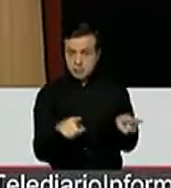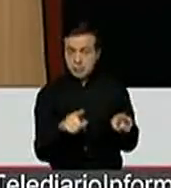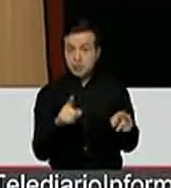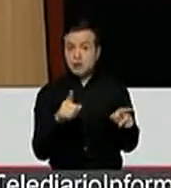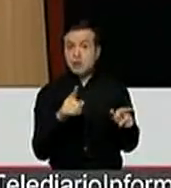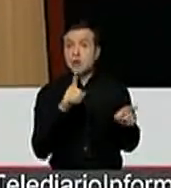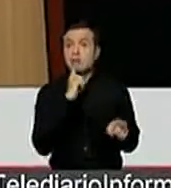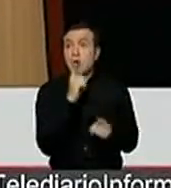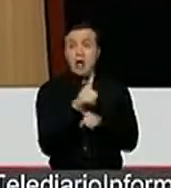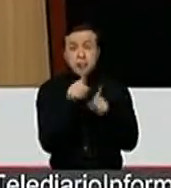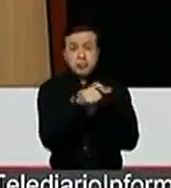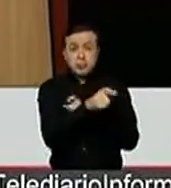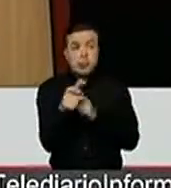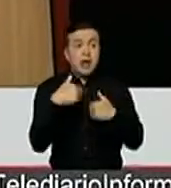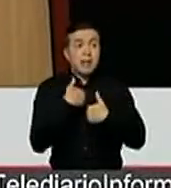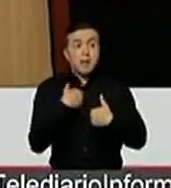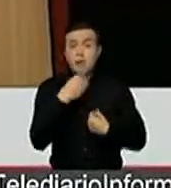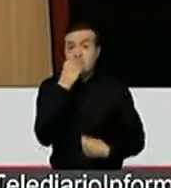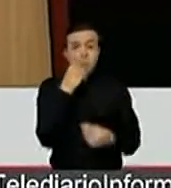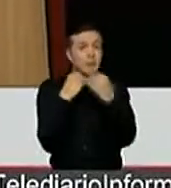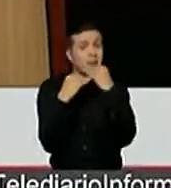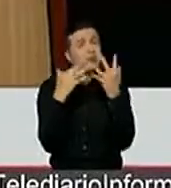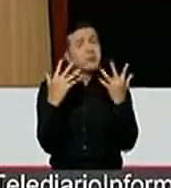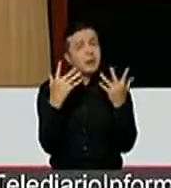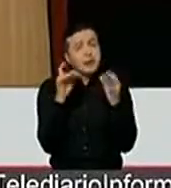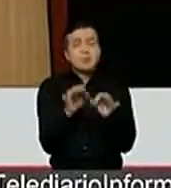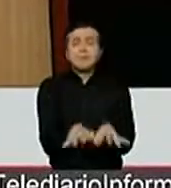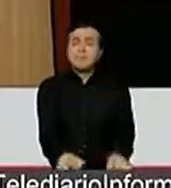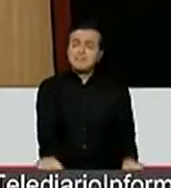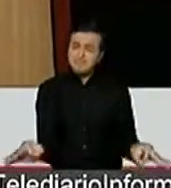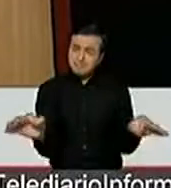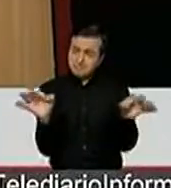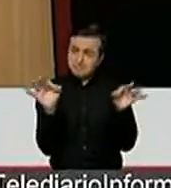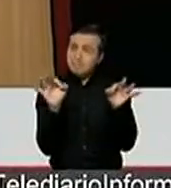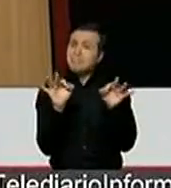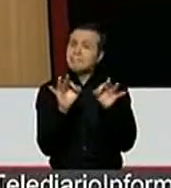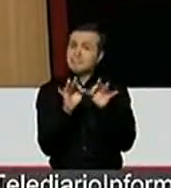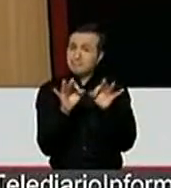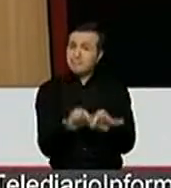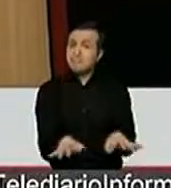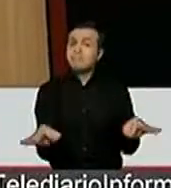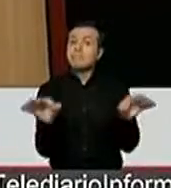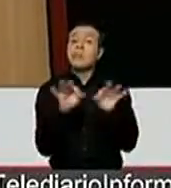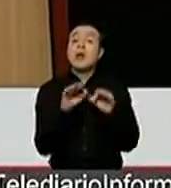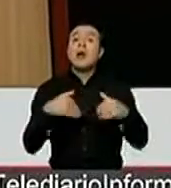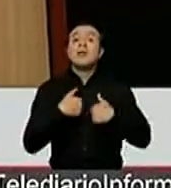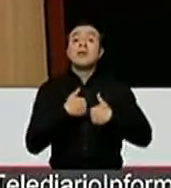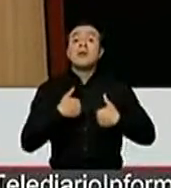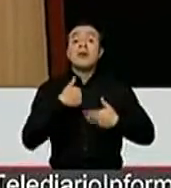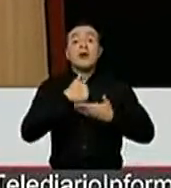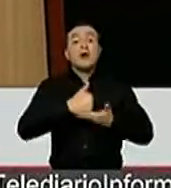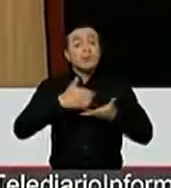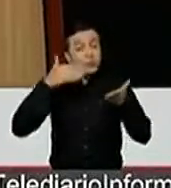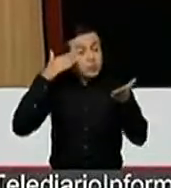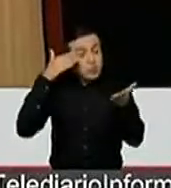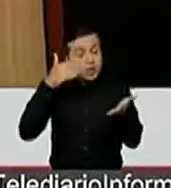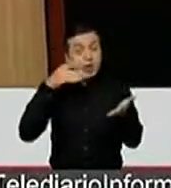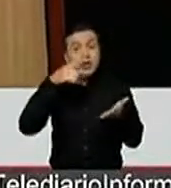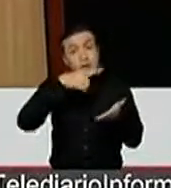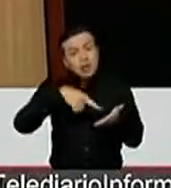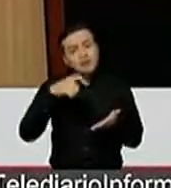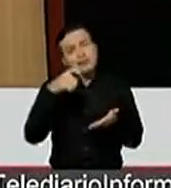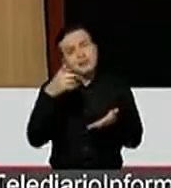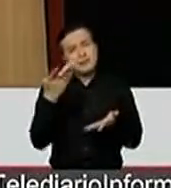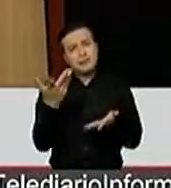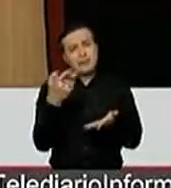sin comida, y me parece bueno que haya un lugar como este, que es central, ¿no?, para ayudar a los pobres animales que realmente necesitan.